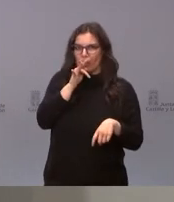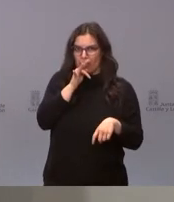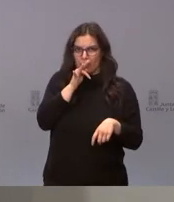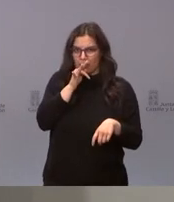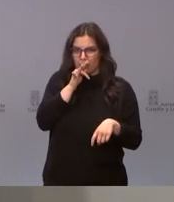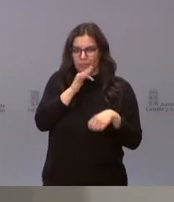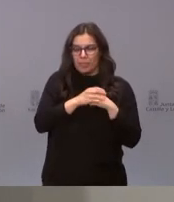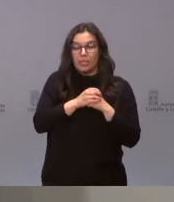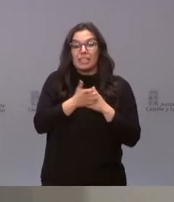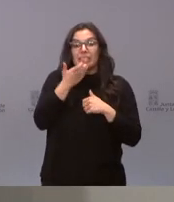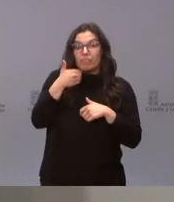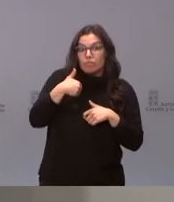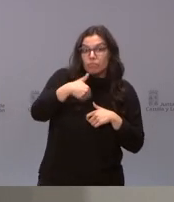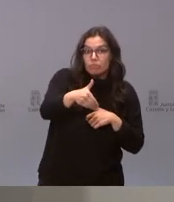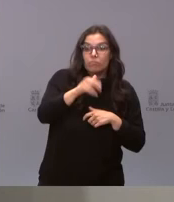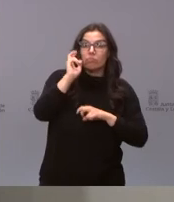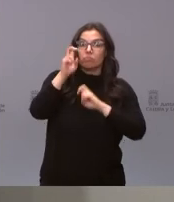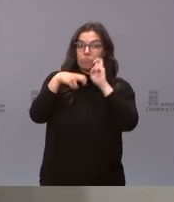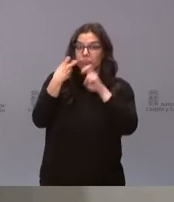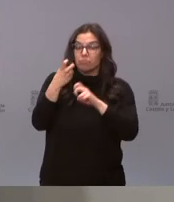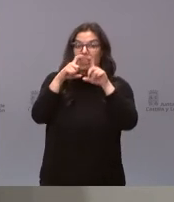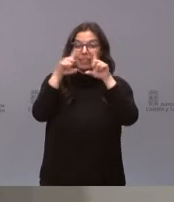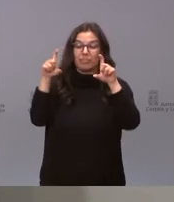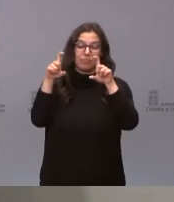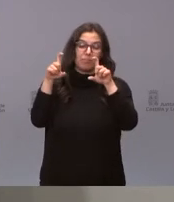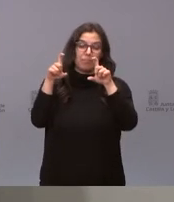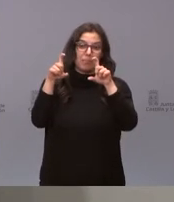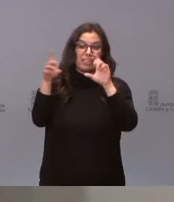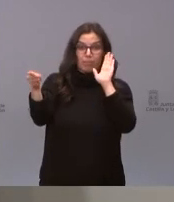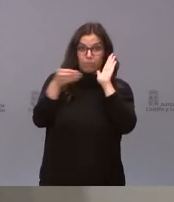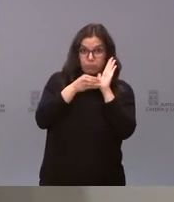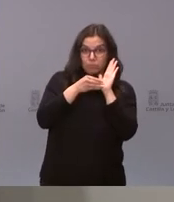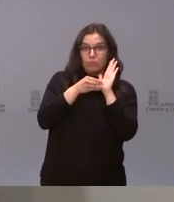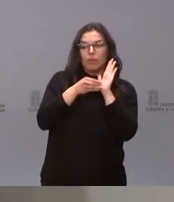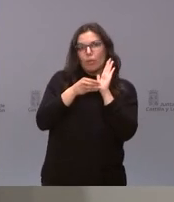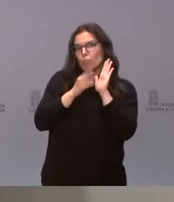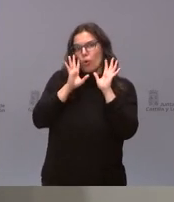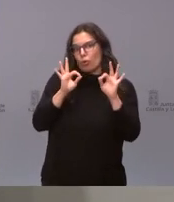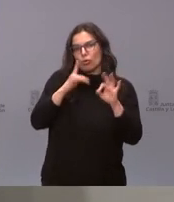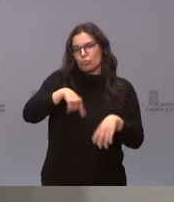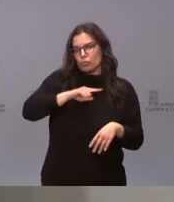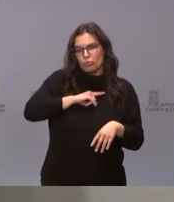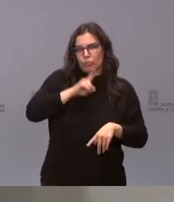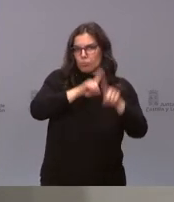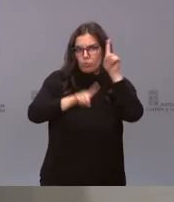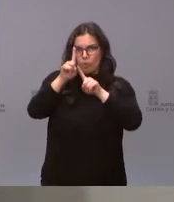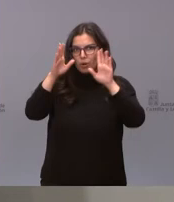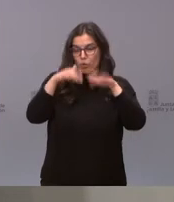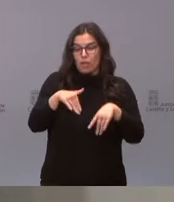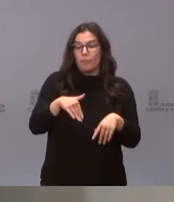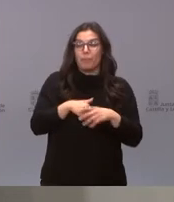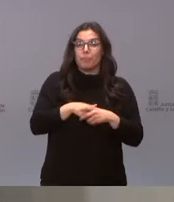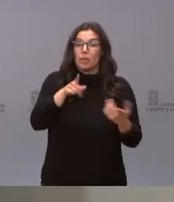si en algún momento esto esto cambiará la estrategia a nivel nacional pues evidentemente nosotros no tendríamos ningún problema y esto